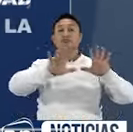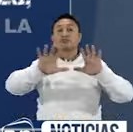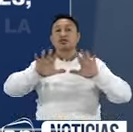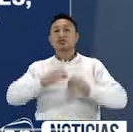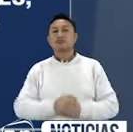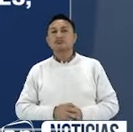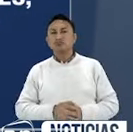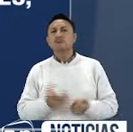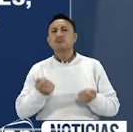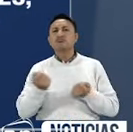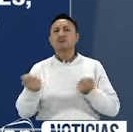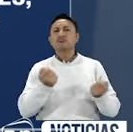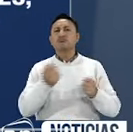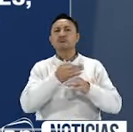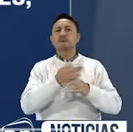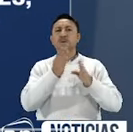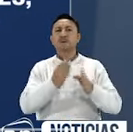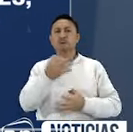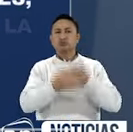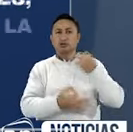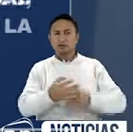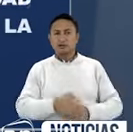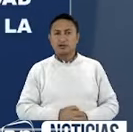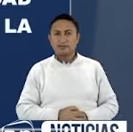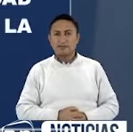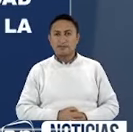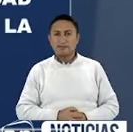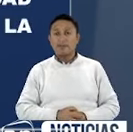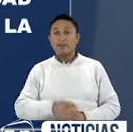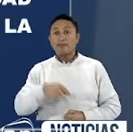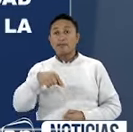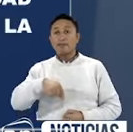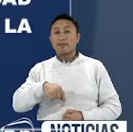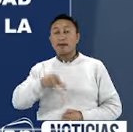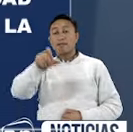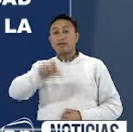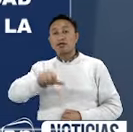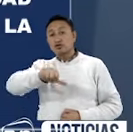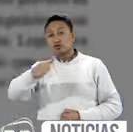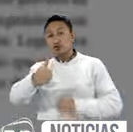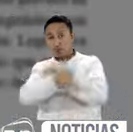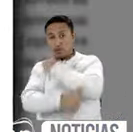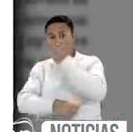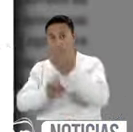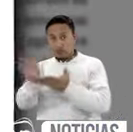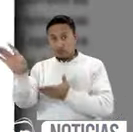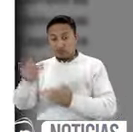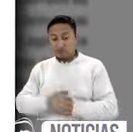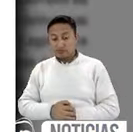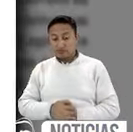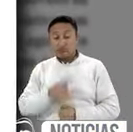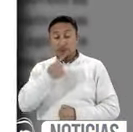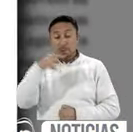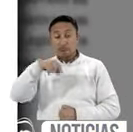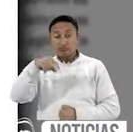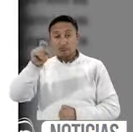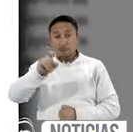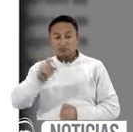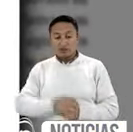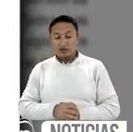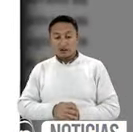sobre controles a funcionarios judiciales y la deportación de extranjeros, se sostiene que se requiere